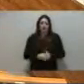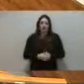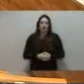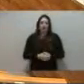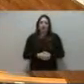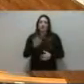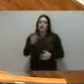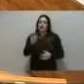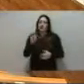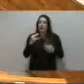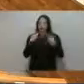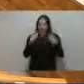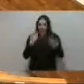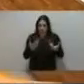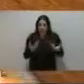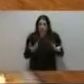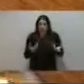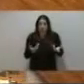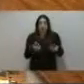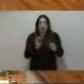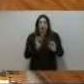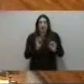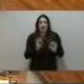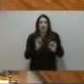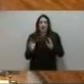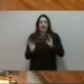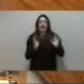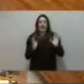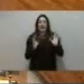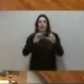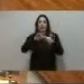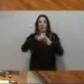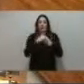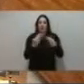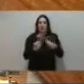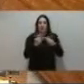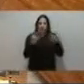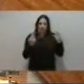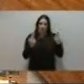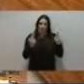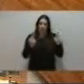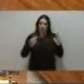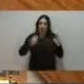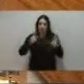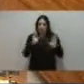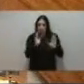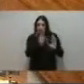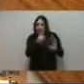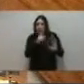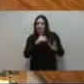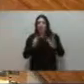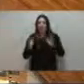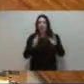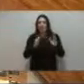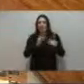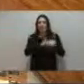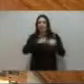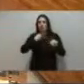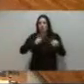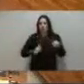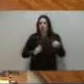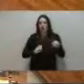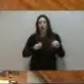Sí, señoría, pues efectivamente, después del periodo de participación pública que hemos abordado y de un proceso simultáneo, paralelo también, de